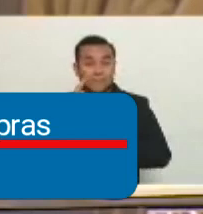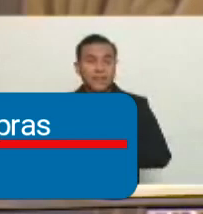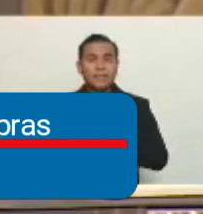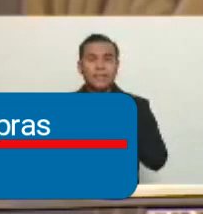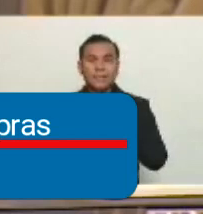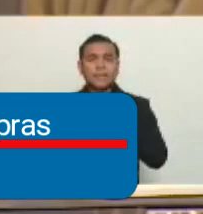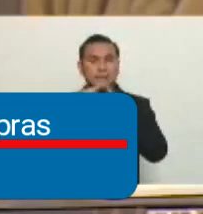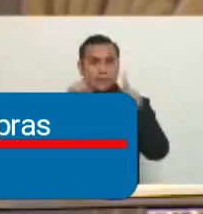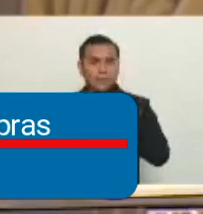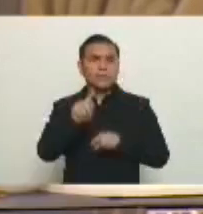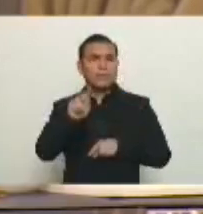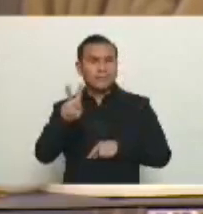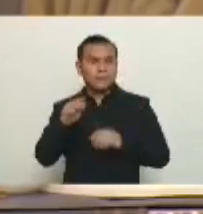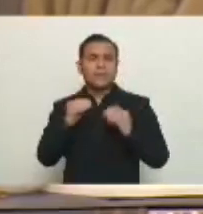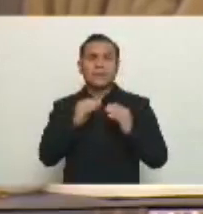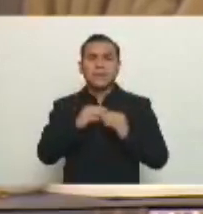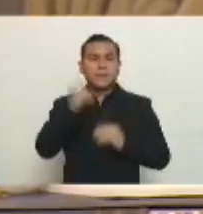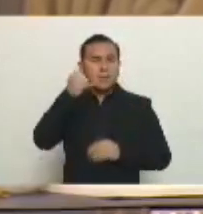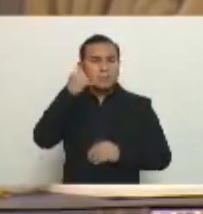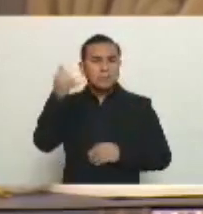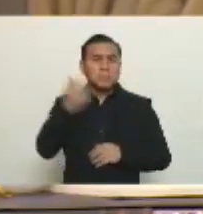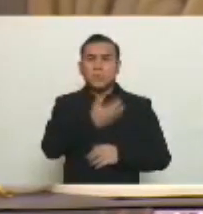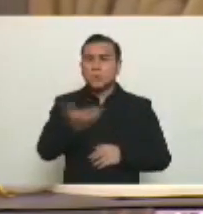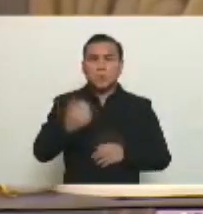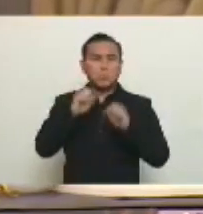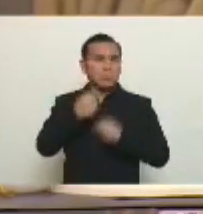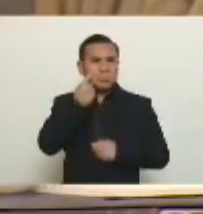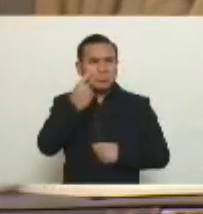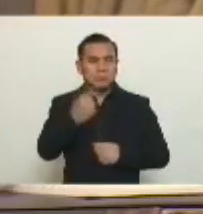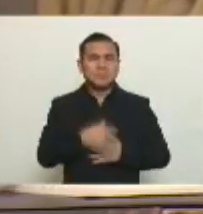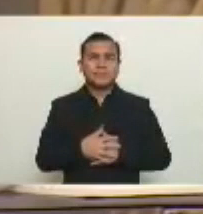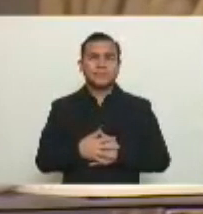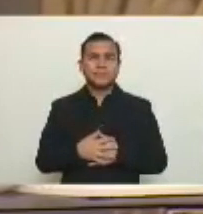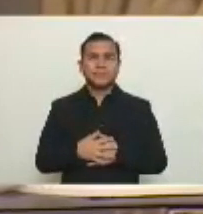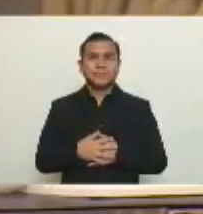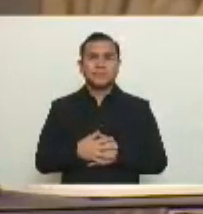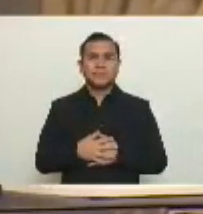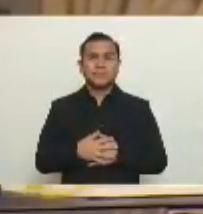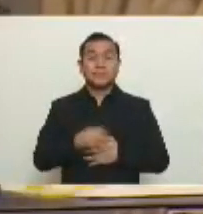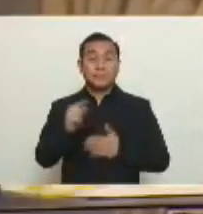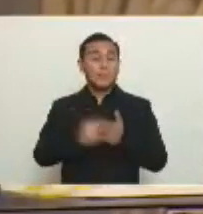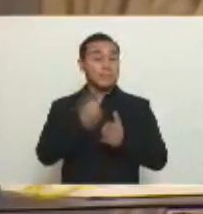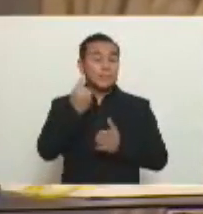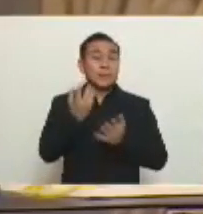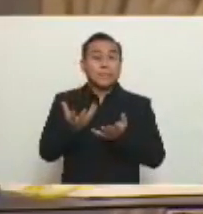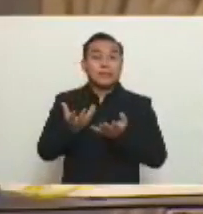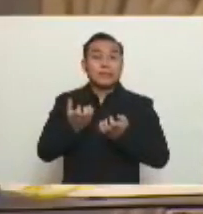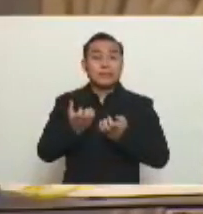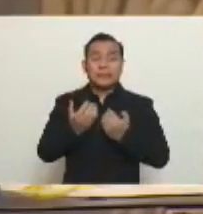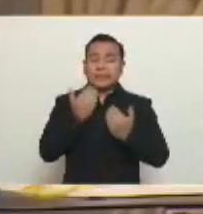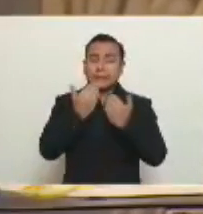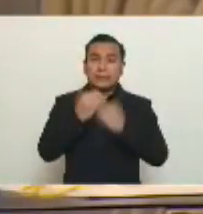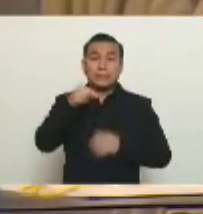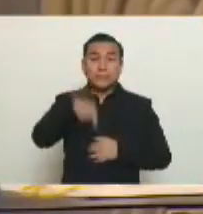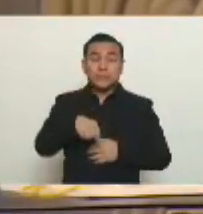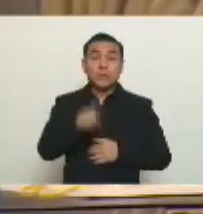entre municipios. El anuncio lo realizó durante la cadena nacional dada el martes, en la que también hizo un llamado a la población a cumplir con las medidas